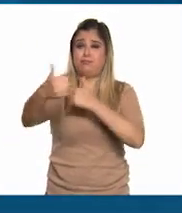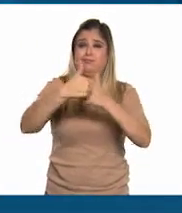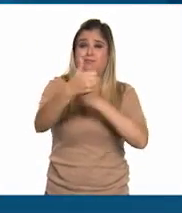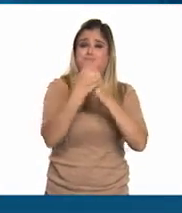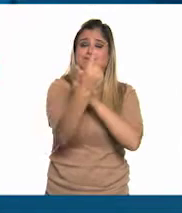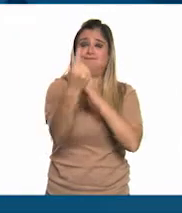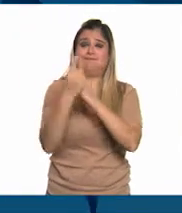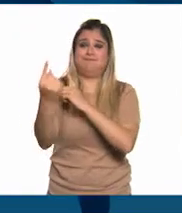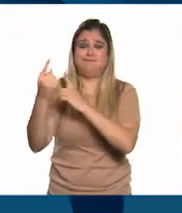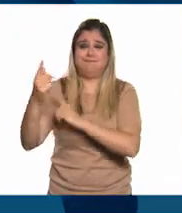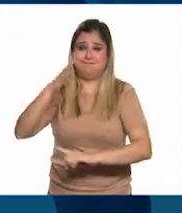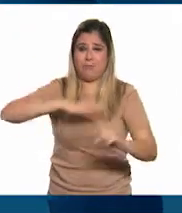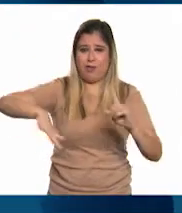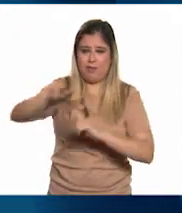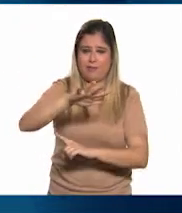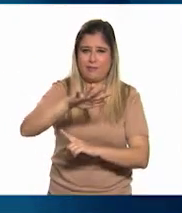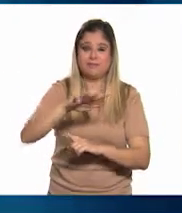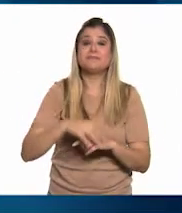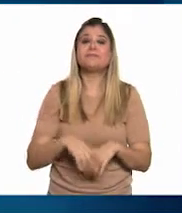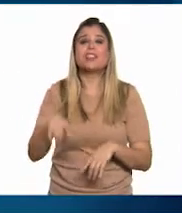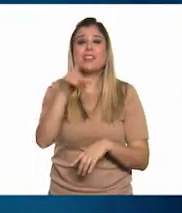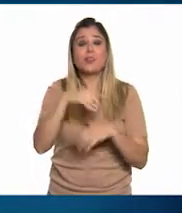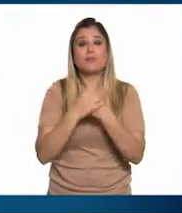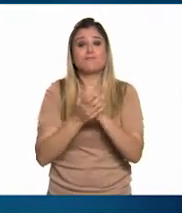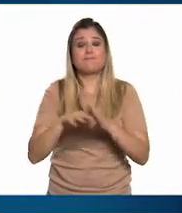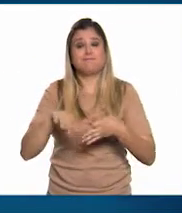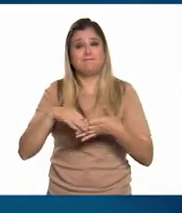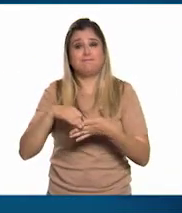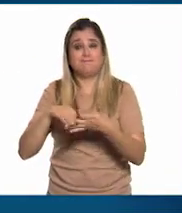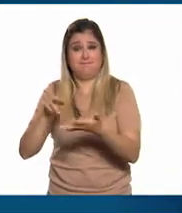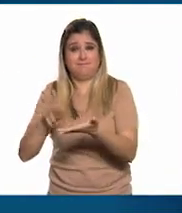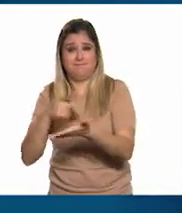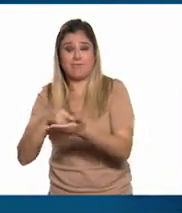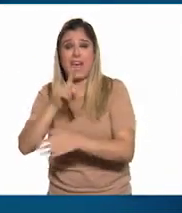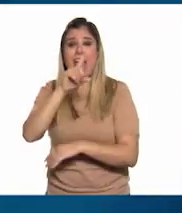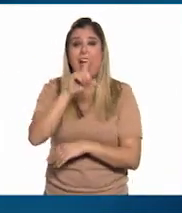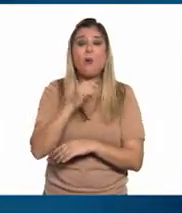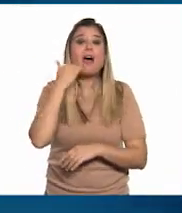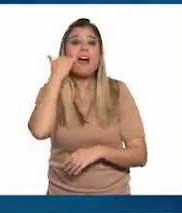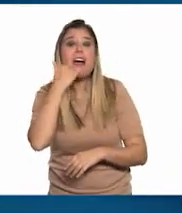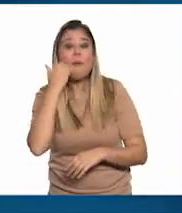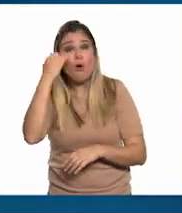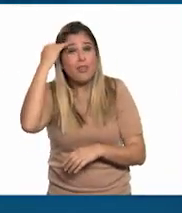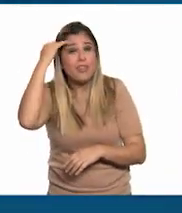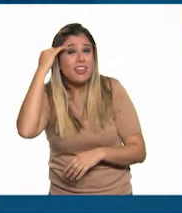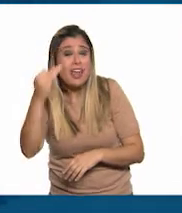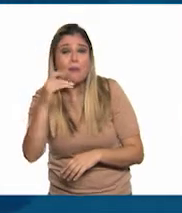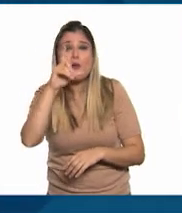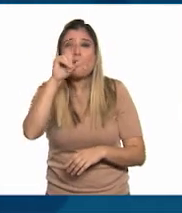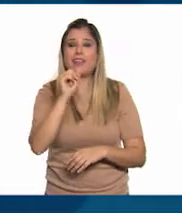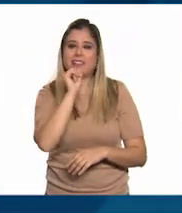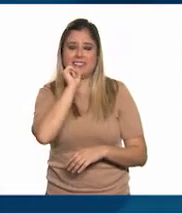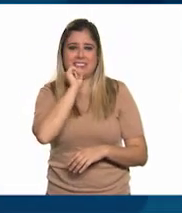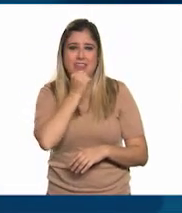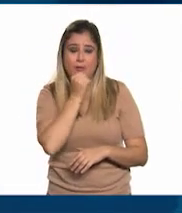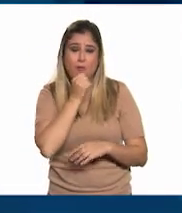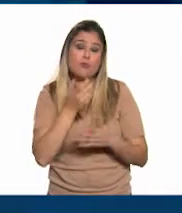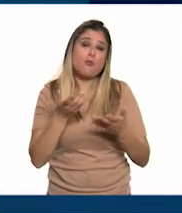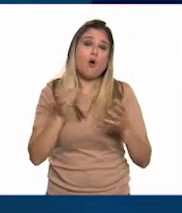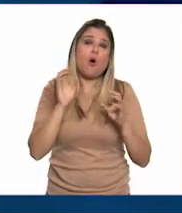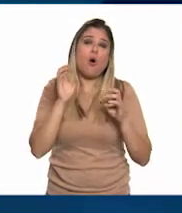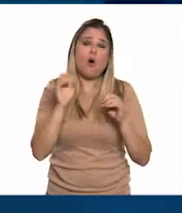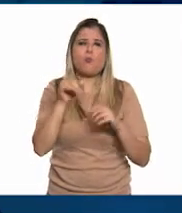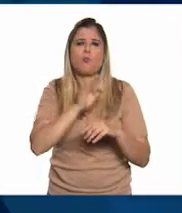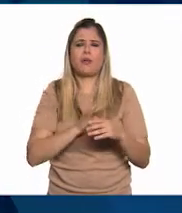y medio entre tú y los demás. Lávate las manos muy seguido con agua y jabón por lo menos durante 20 segundos o aplica